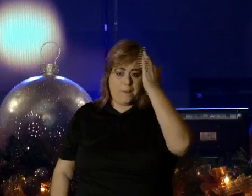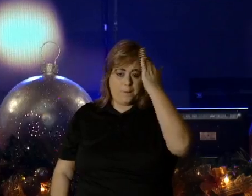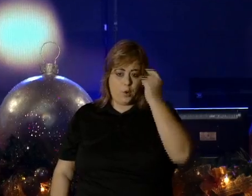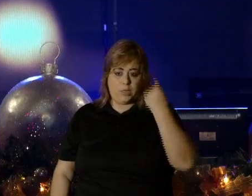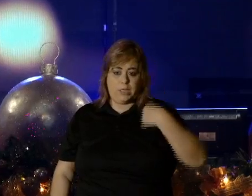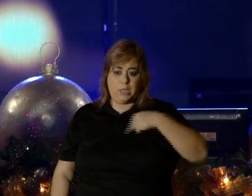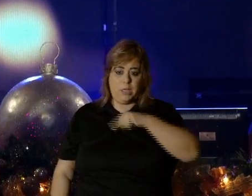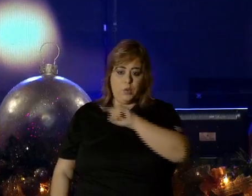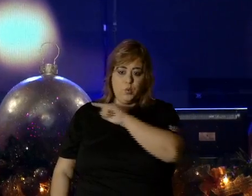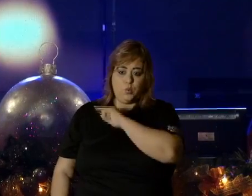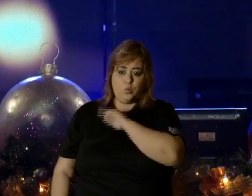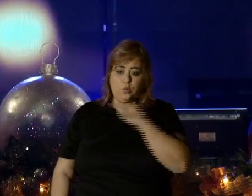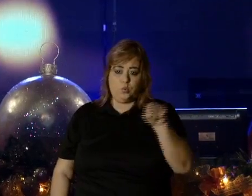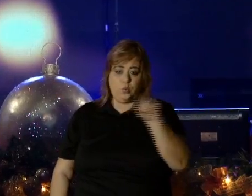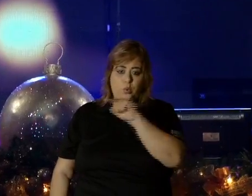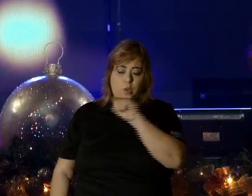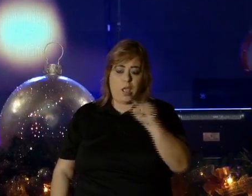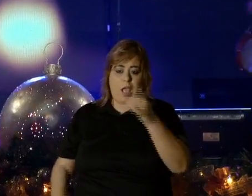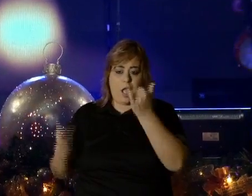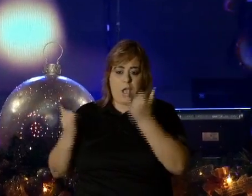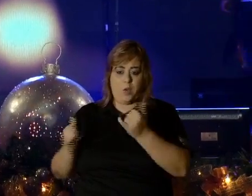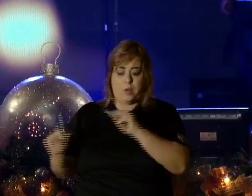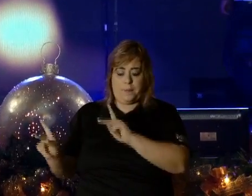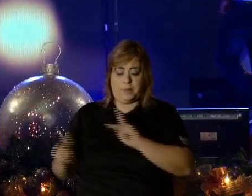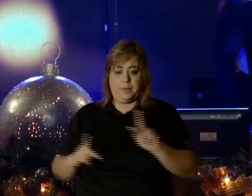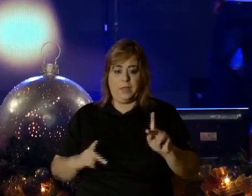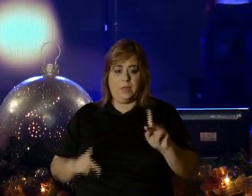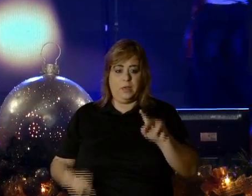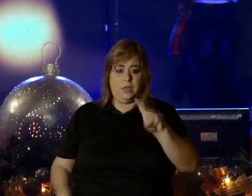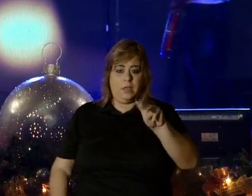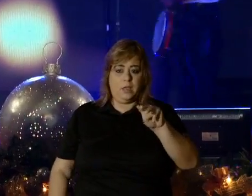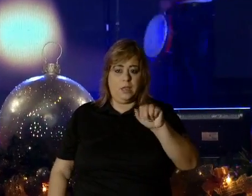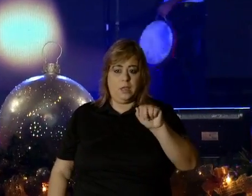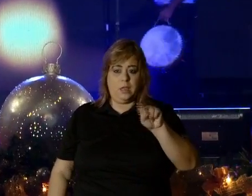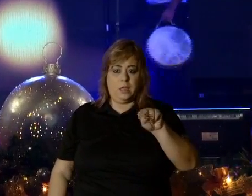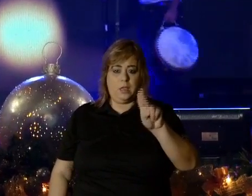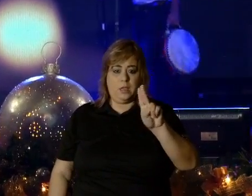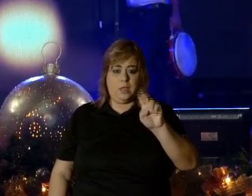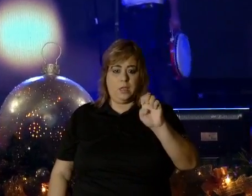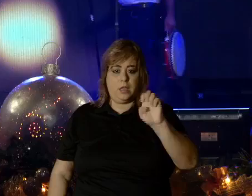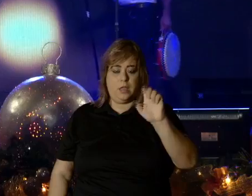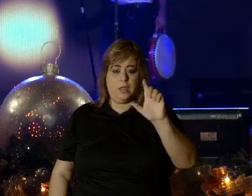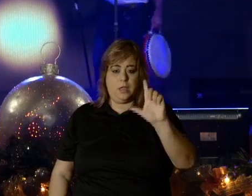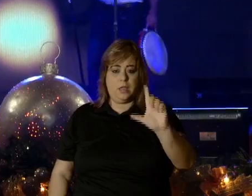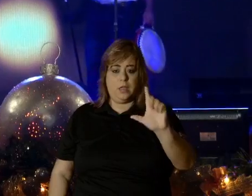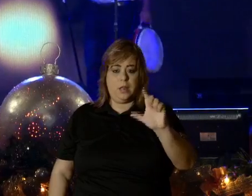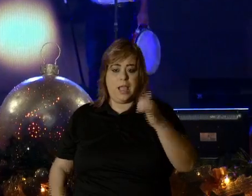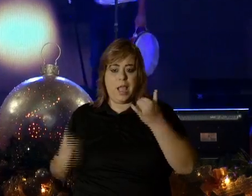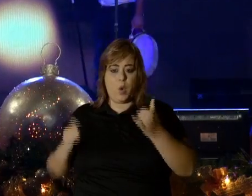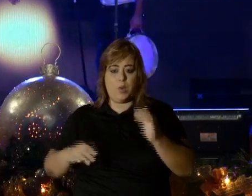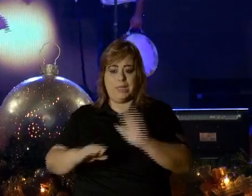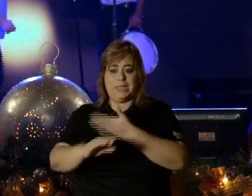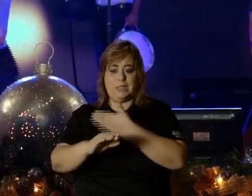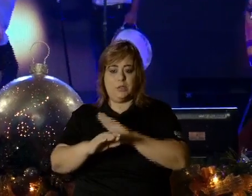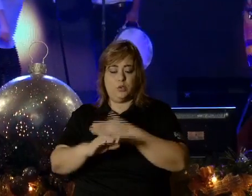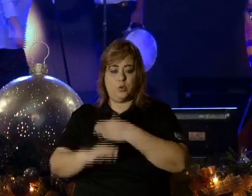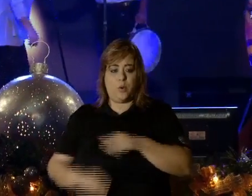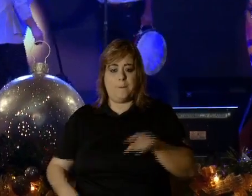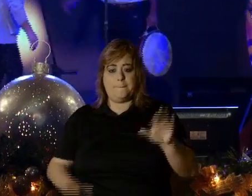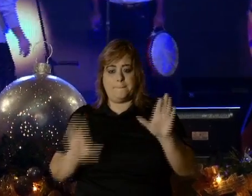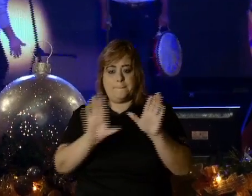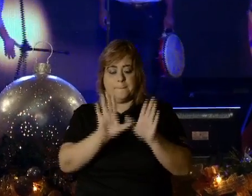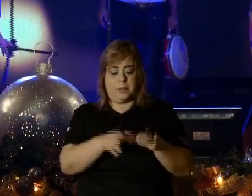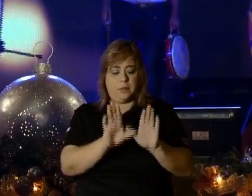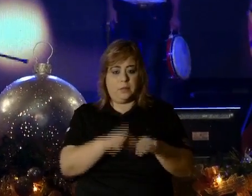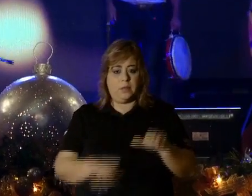se prepara Manuel, mi amigo, Santiago y Plena Sac. ¿Vas a cantar la paloma? O algo, está